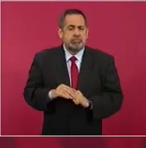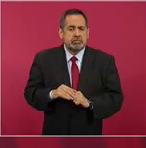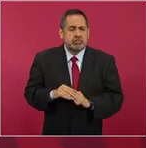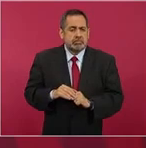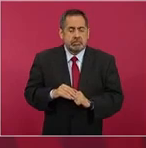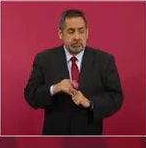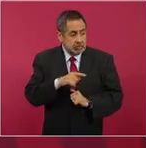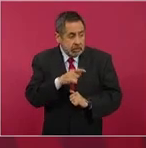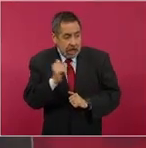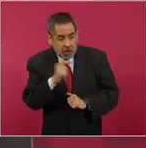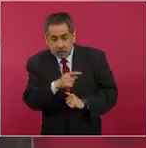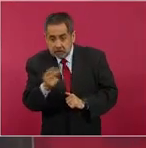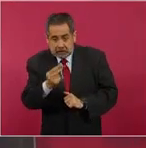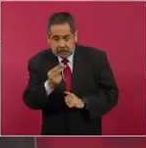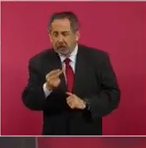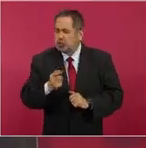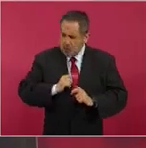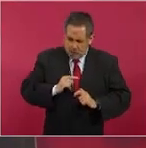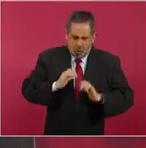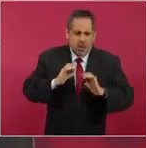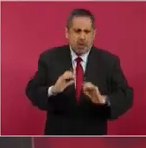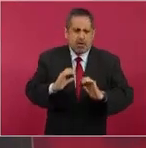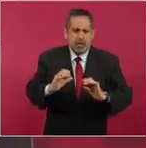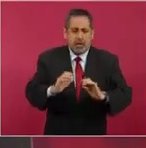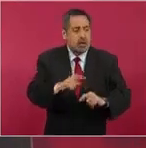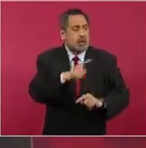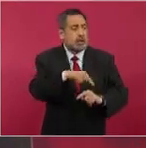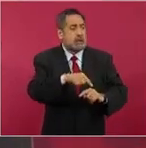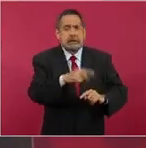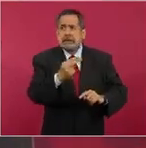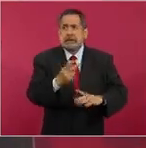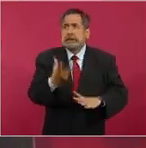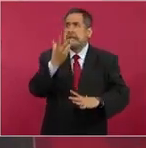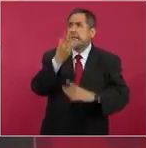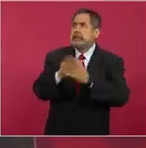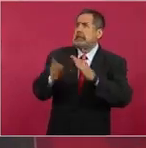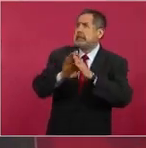cuida a refugiados, a perseguidos,